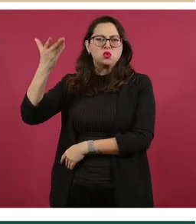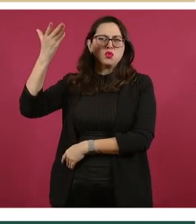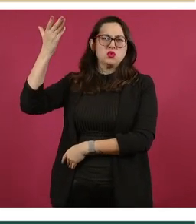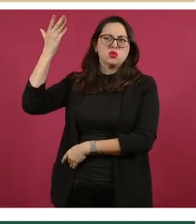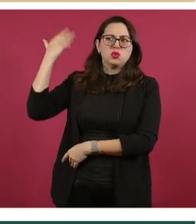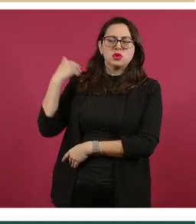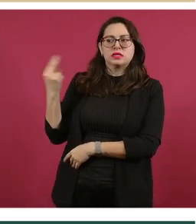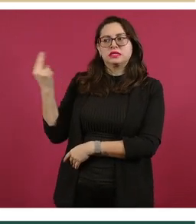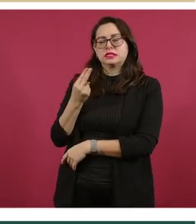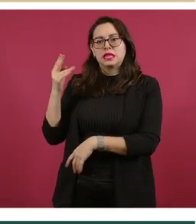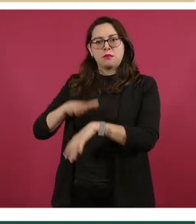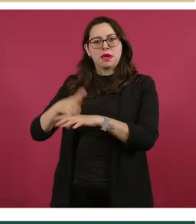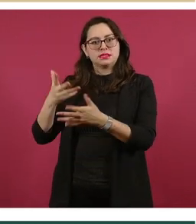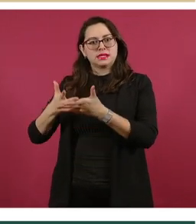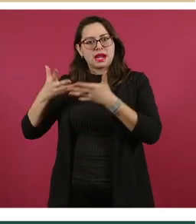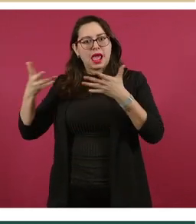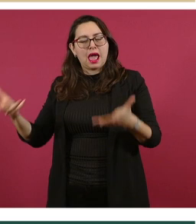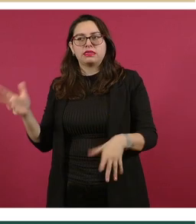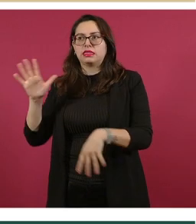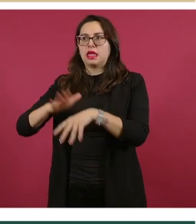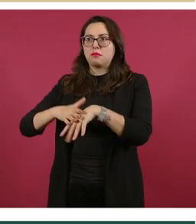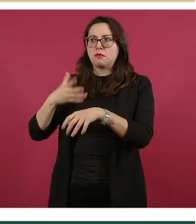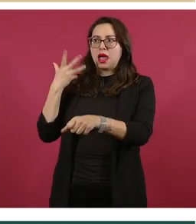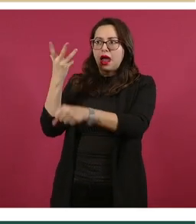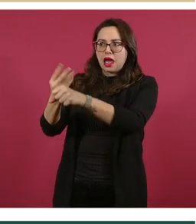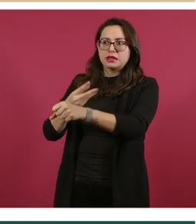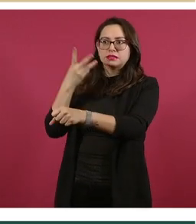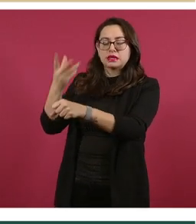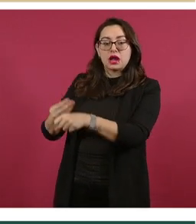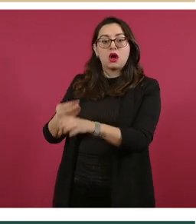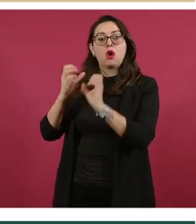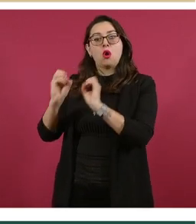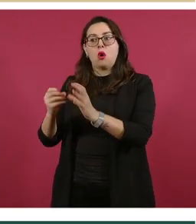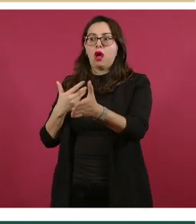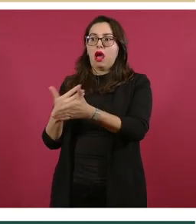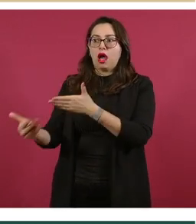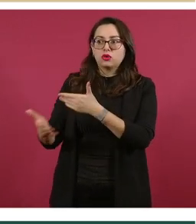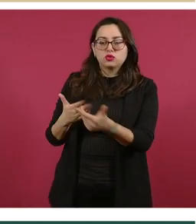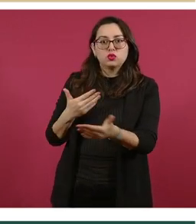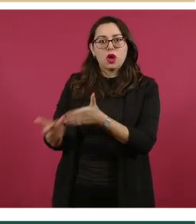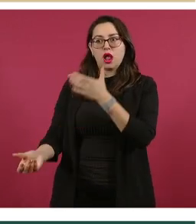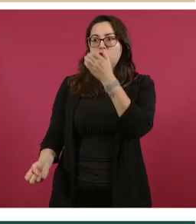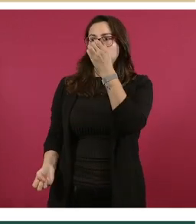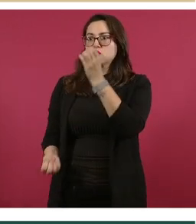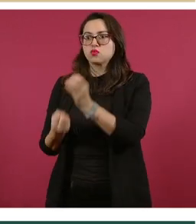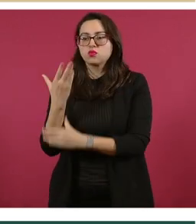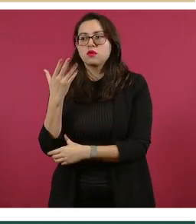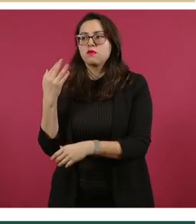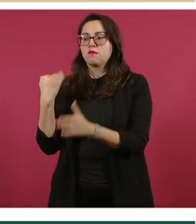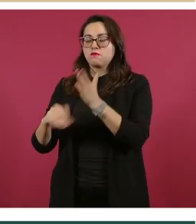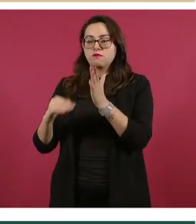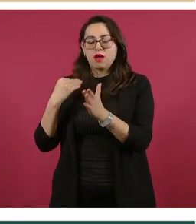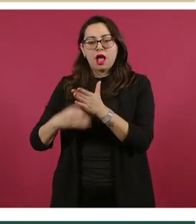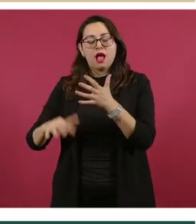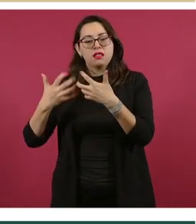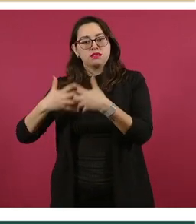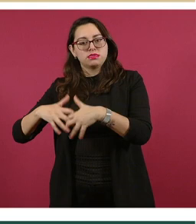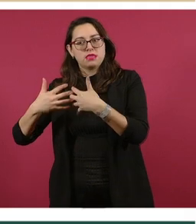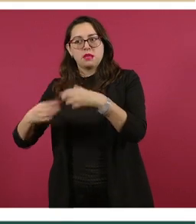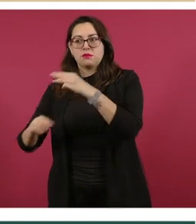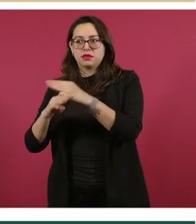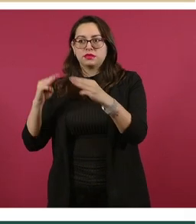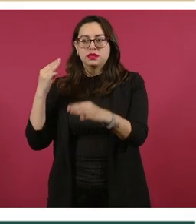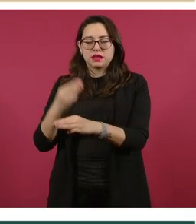están fortaleciendo para dar más servicios o que necesitaban equipamiento aunque estuvieran